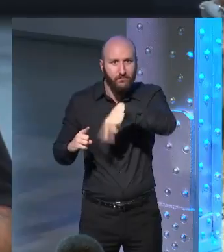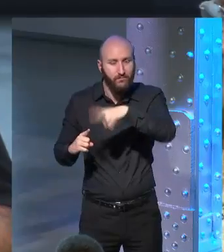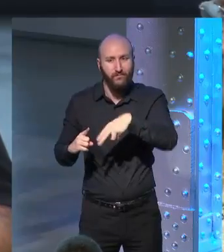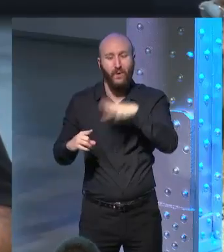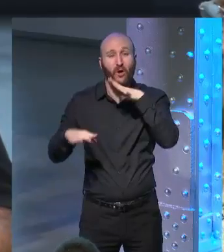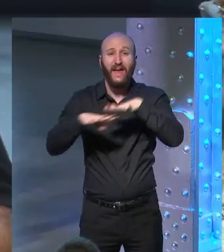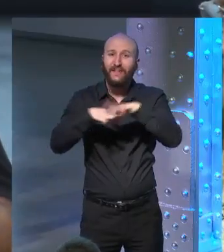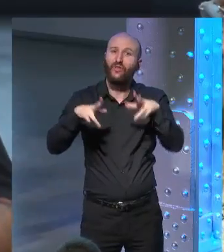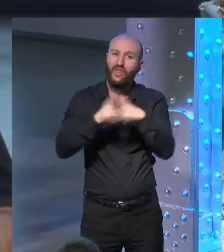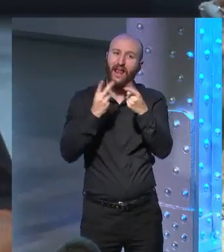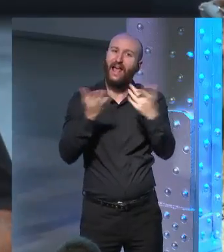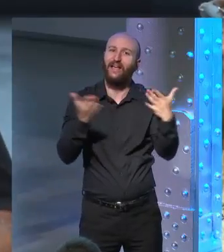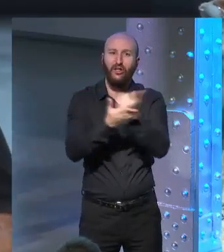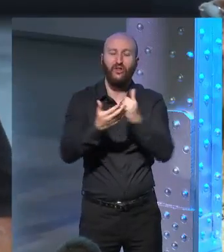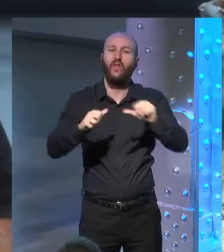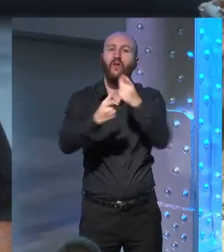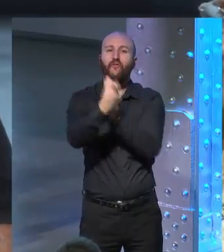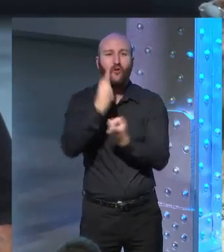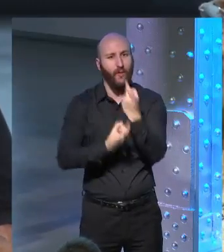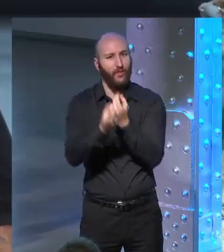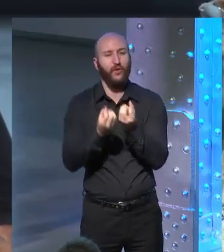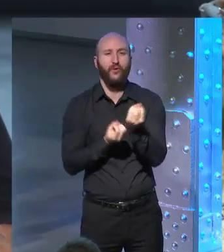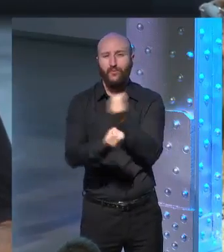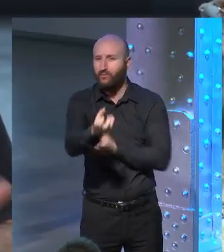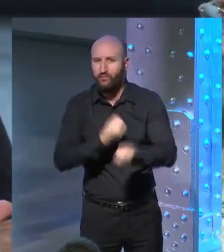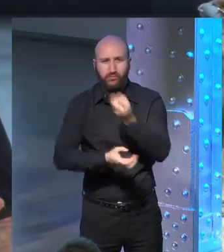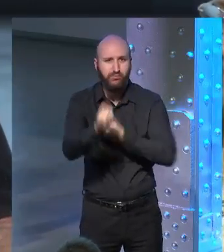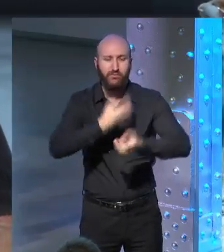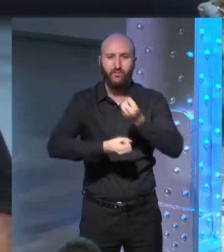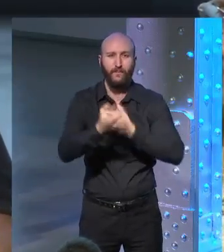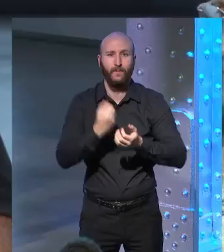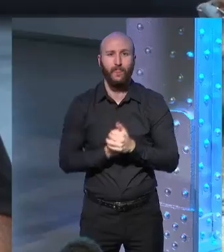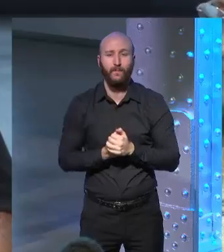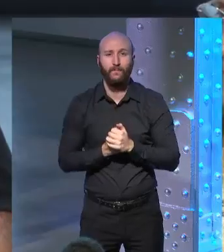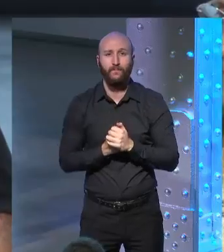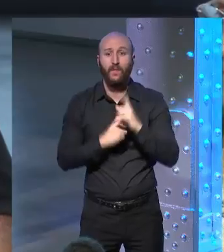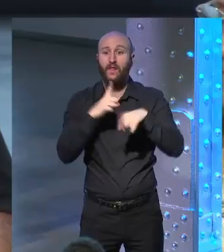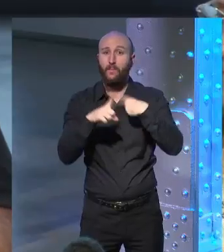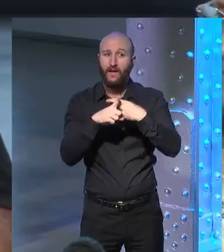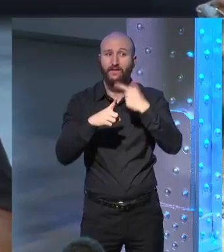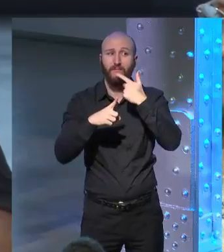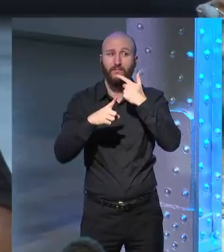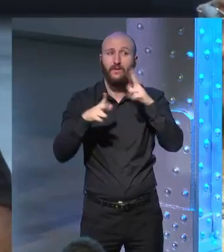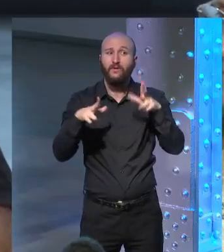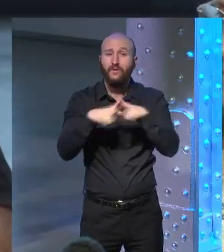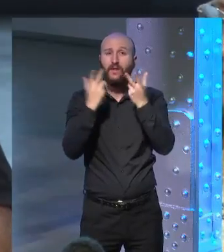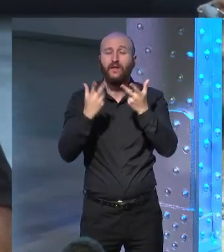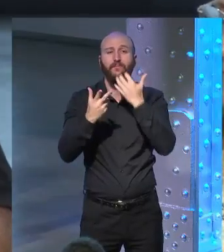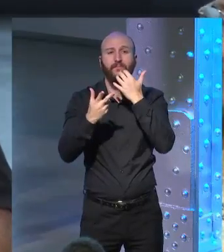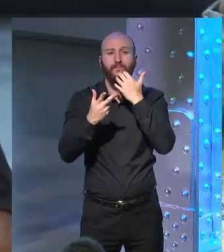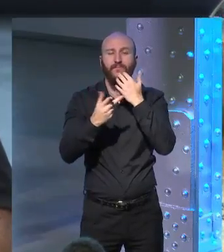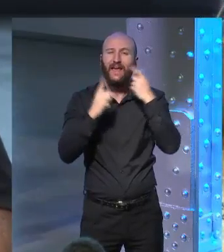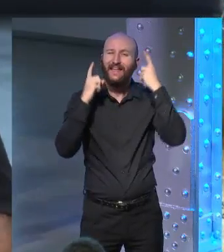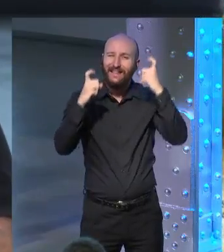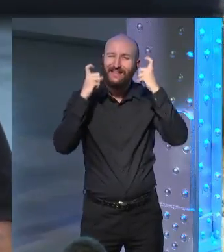social posiblemente me den toda la información. Y aparte, un malo va a utilizar la ingeniería social para sacarle más